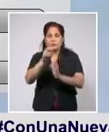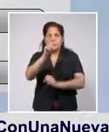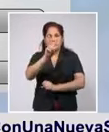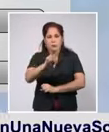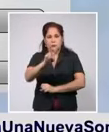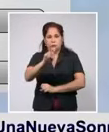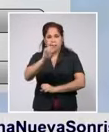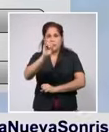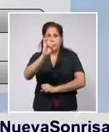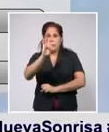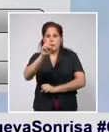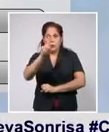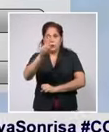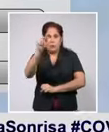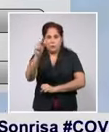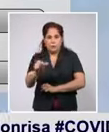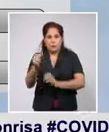55.097.271 casos confirmados.